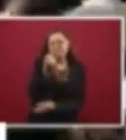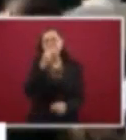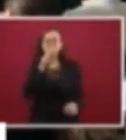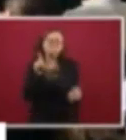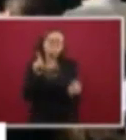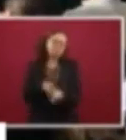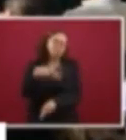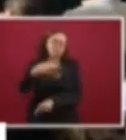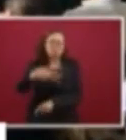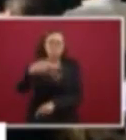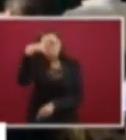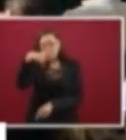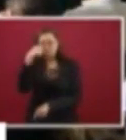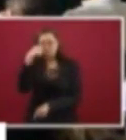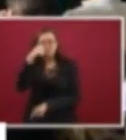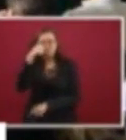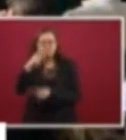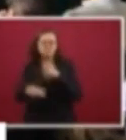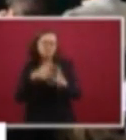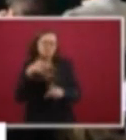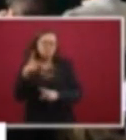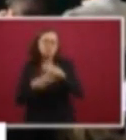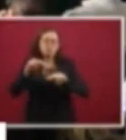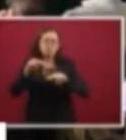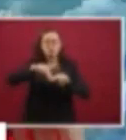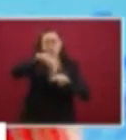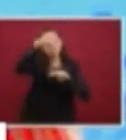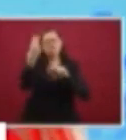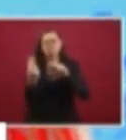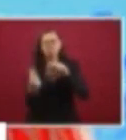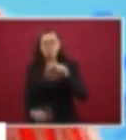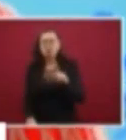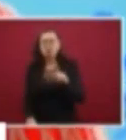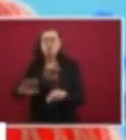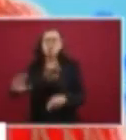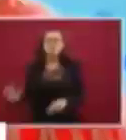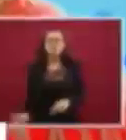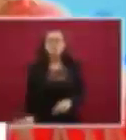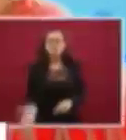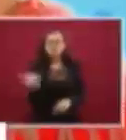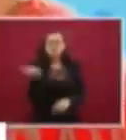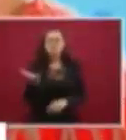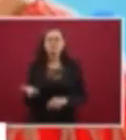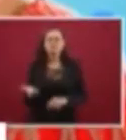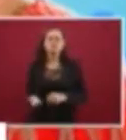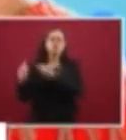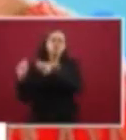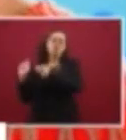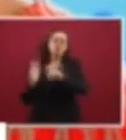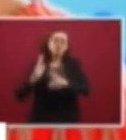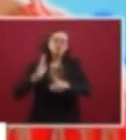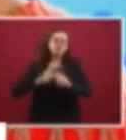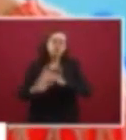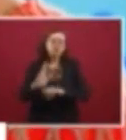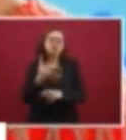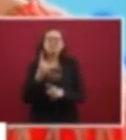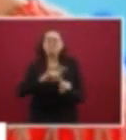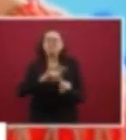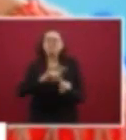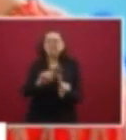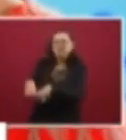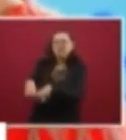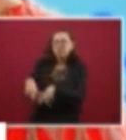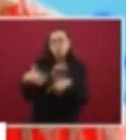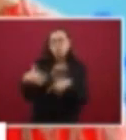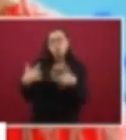boliche, que no son deportes olímpicos. Ahí hay una gran laguna y es necesario que Ana Gabriela Guevara, al día de hoy se le veía muy